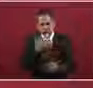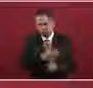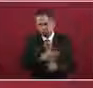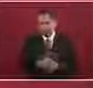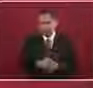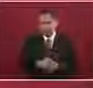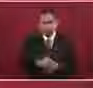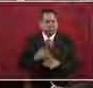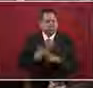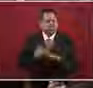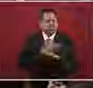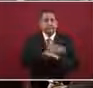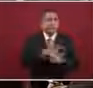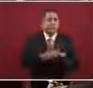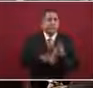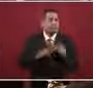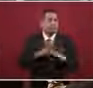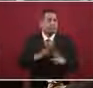porque no era